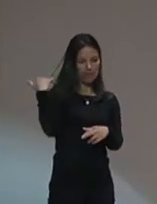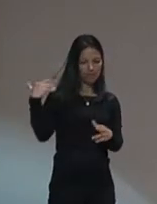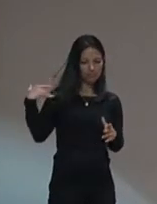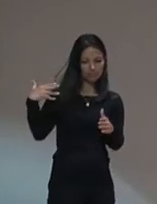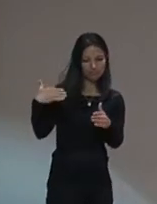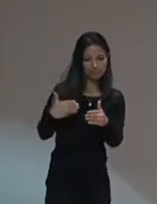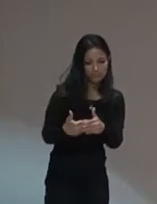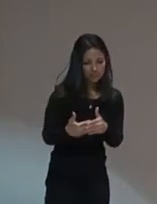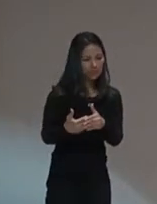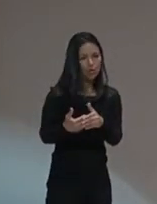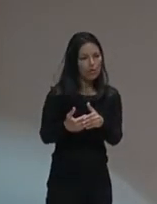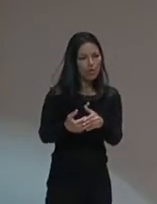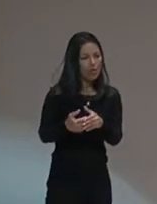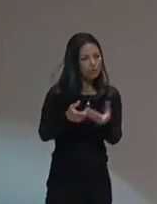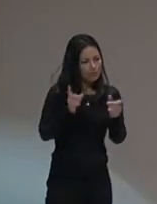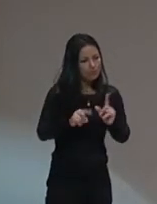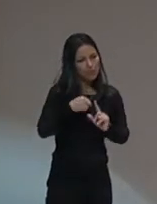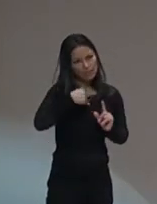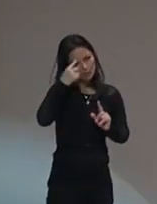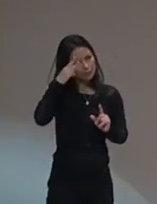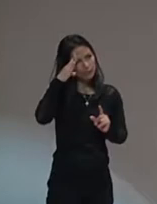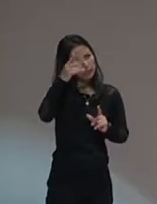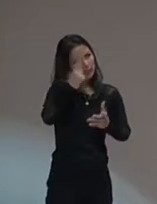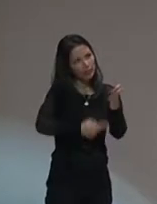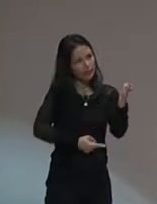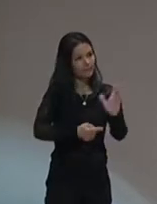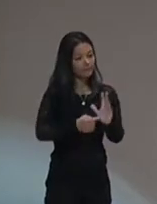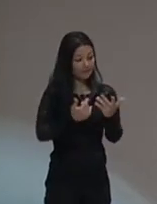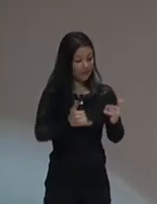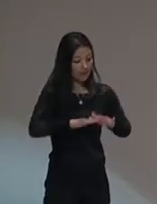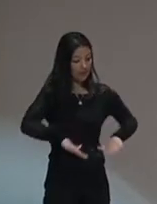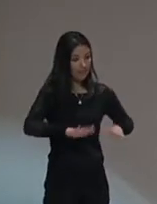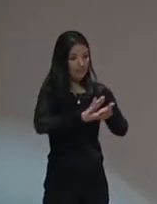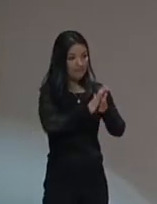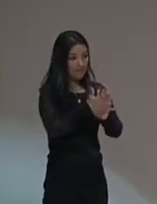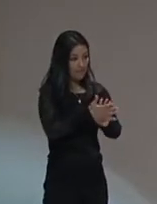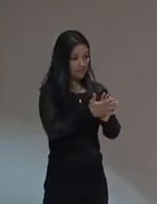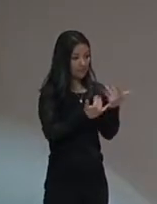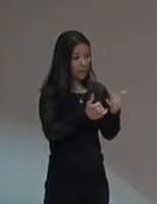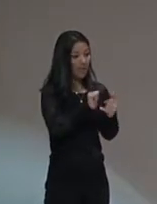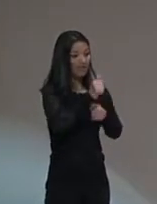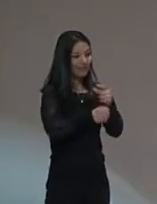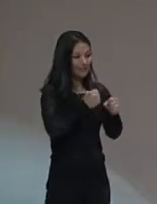idea también del futuro. Aquí el lugar de la paz en la próxima